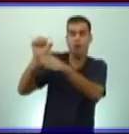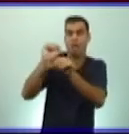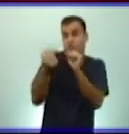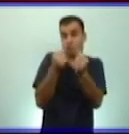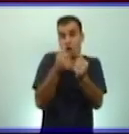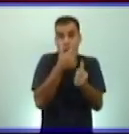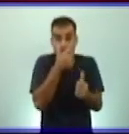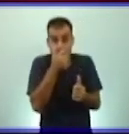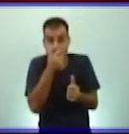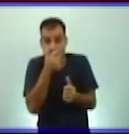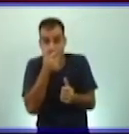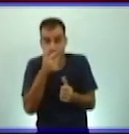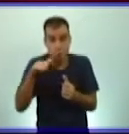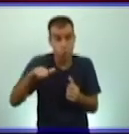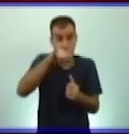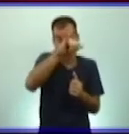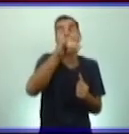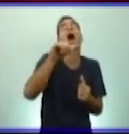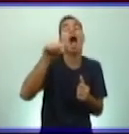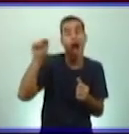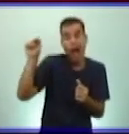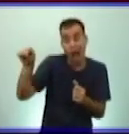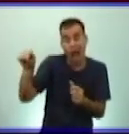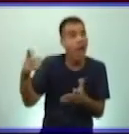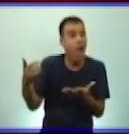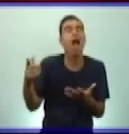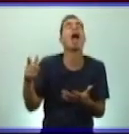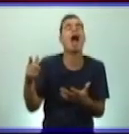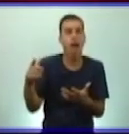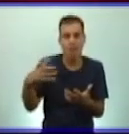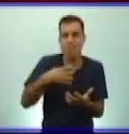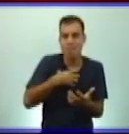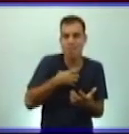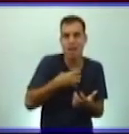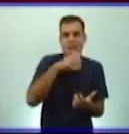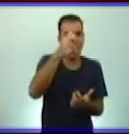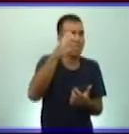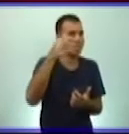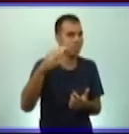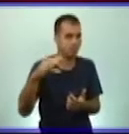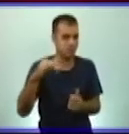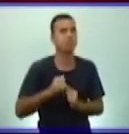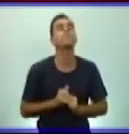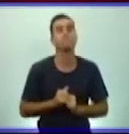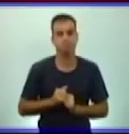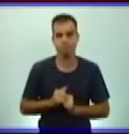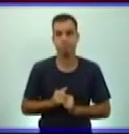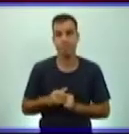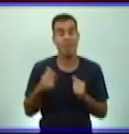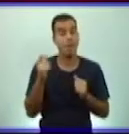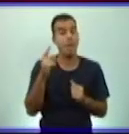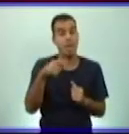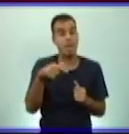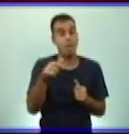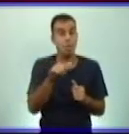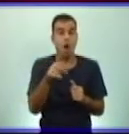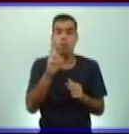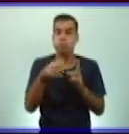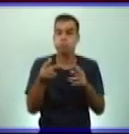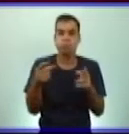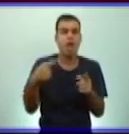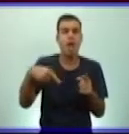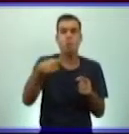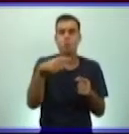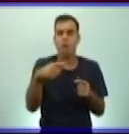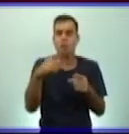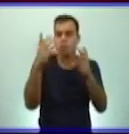de vuelo, en este caso, posee energía cinética. También le mandaban a calcular la energía cinética